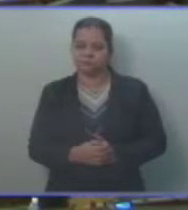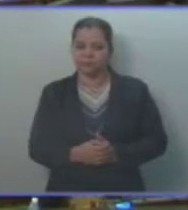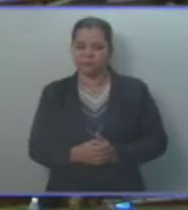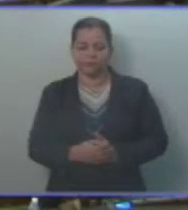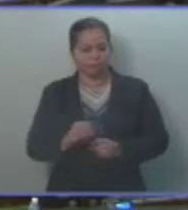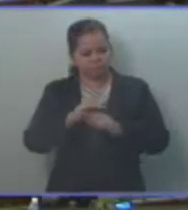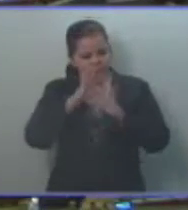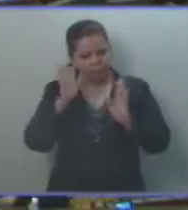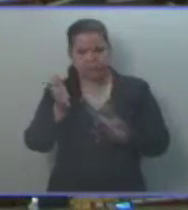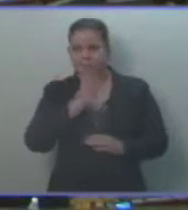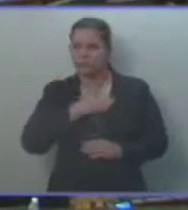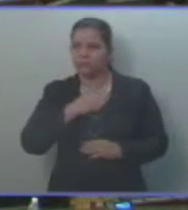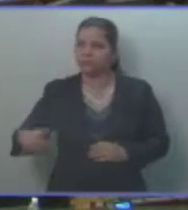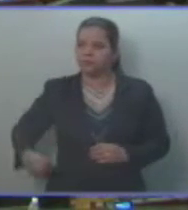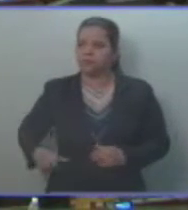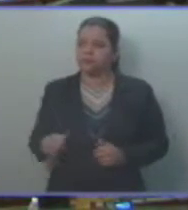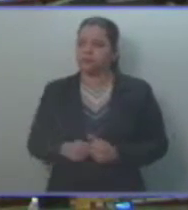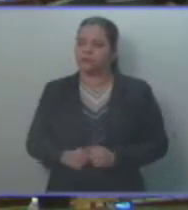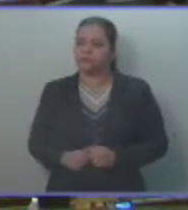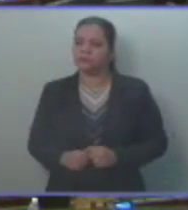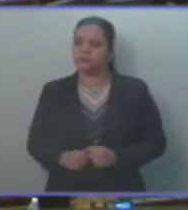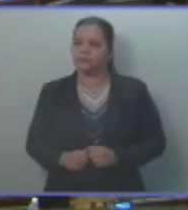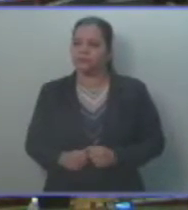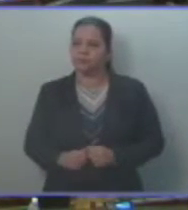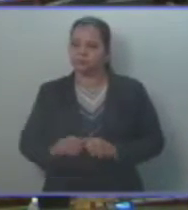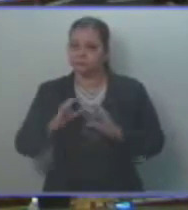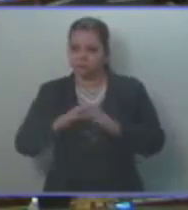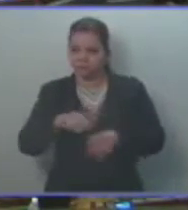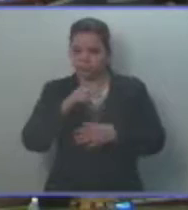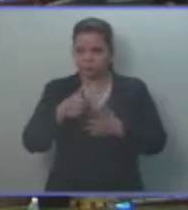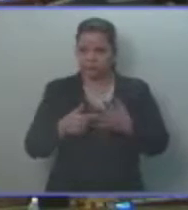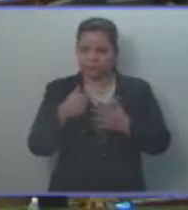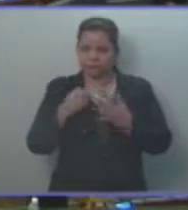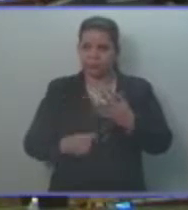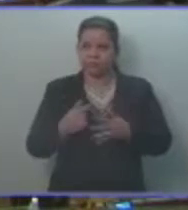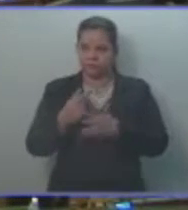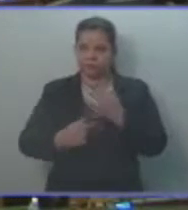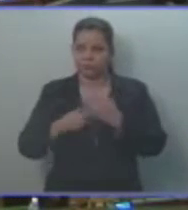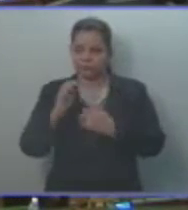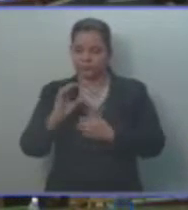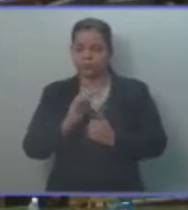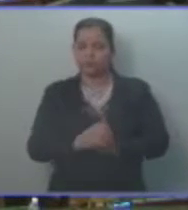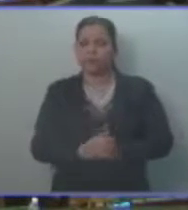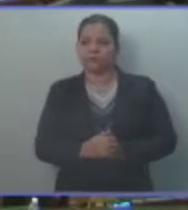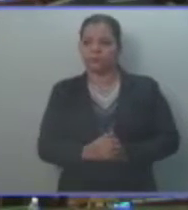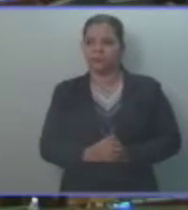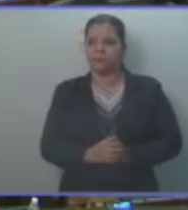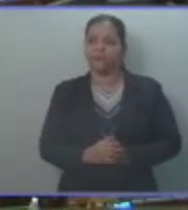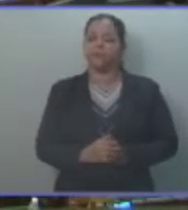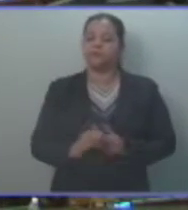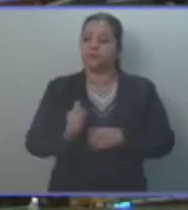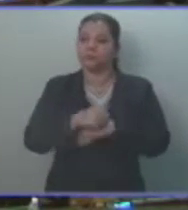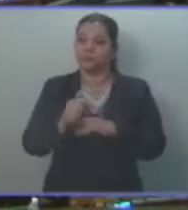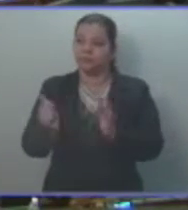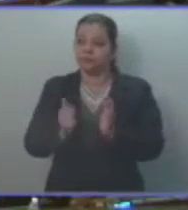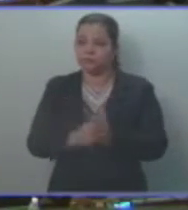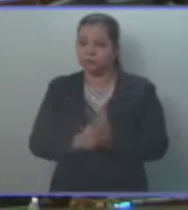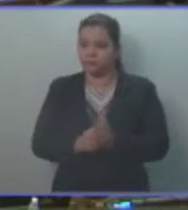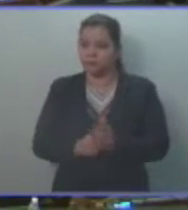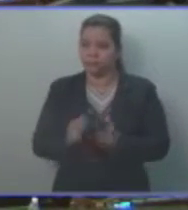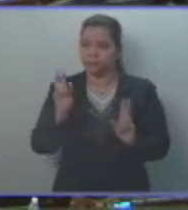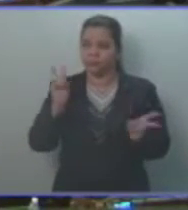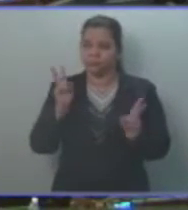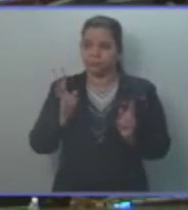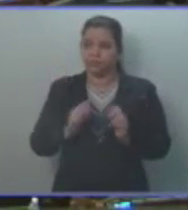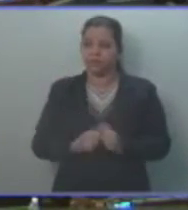Con mucho gusto, señor presidente. Comisión de Legislación y Puntos Constitucionales, Palacio Legislativo, San